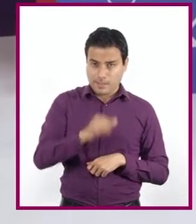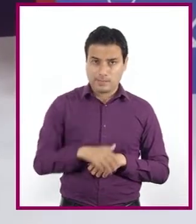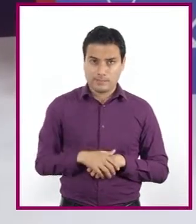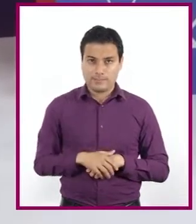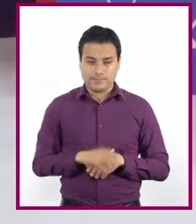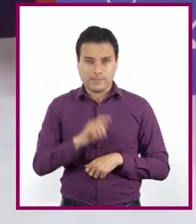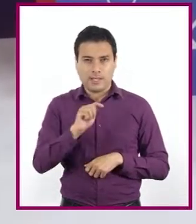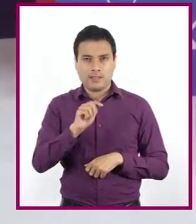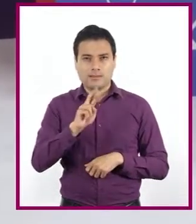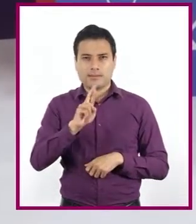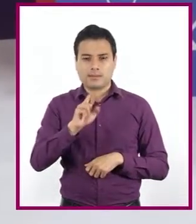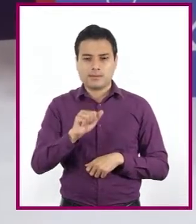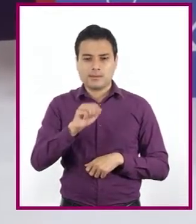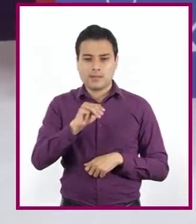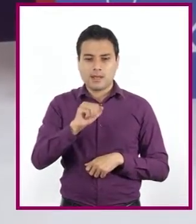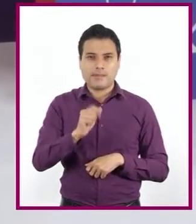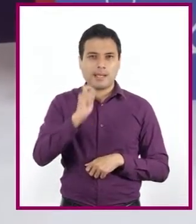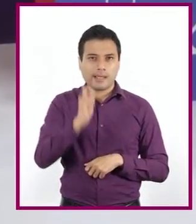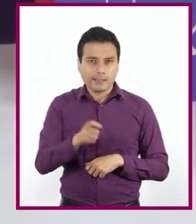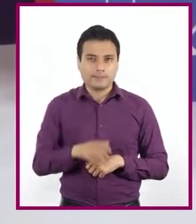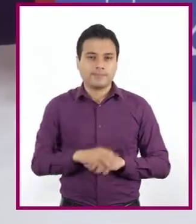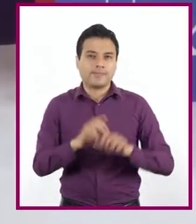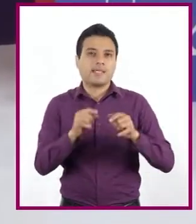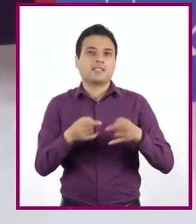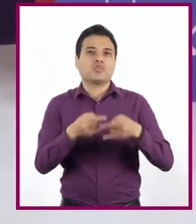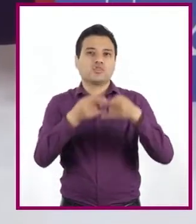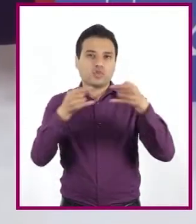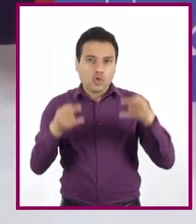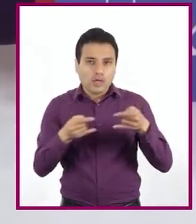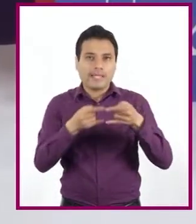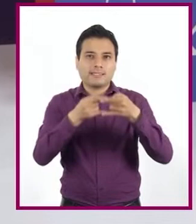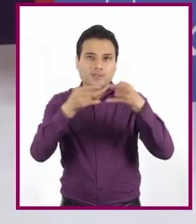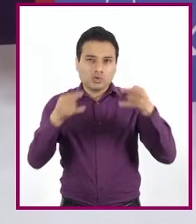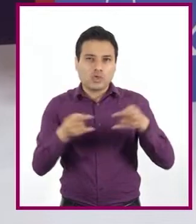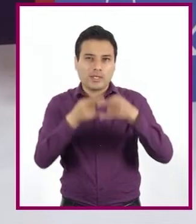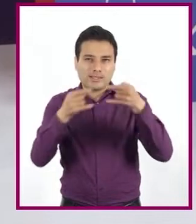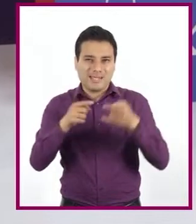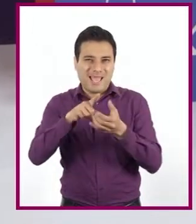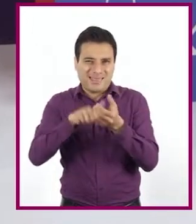se refiere al conjunto de acontecimientos de una historia